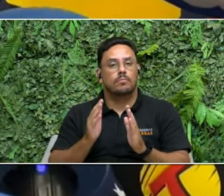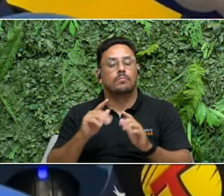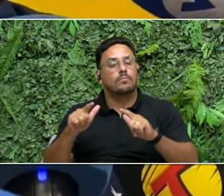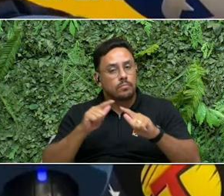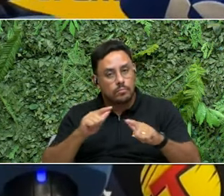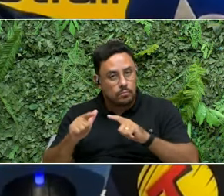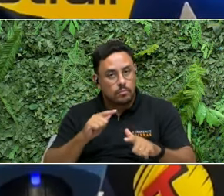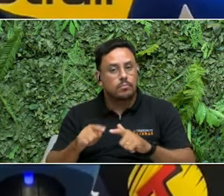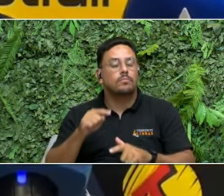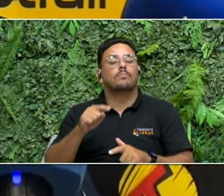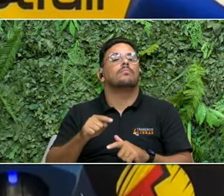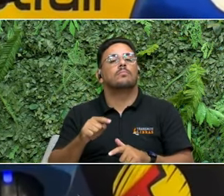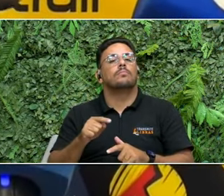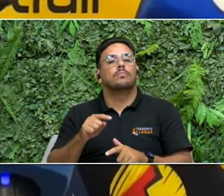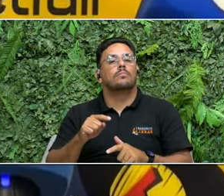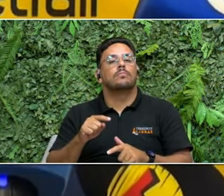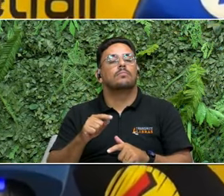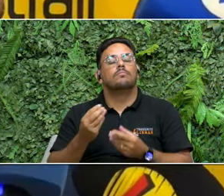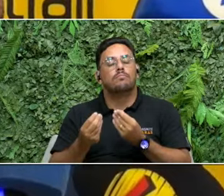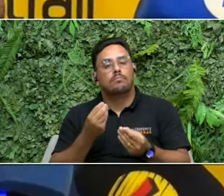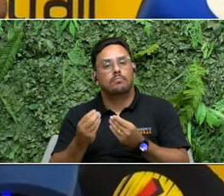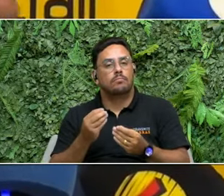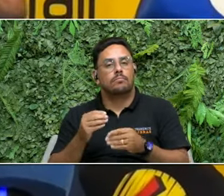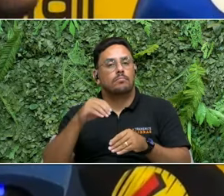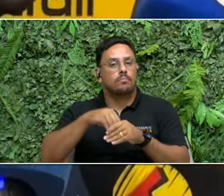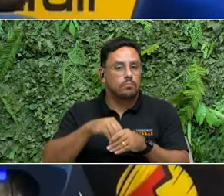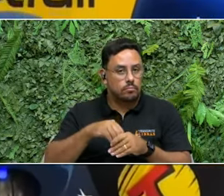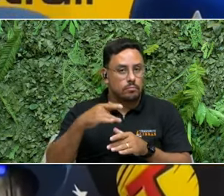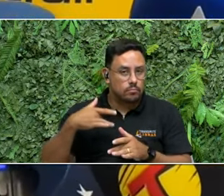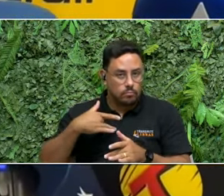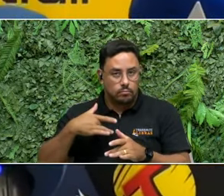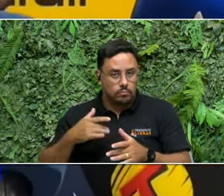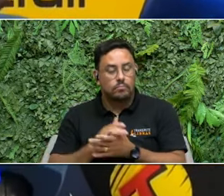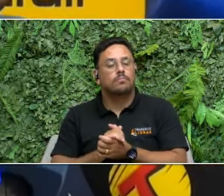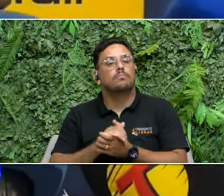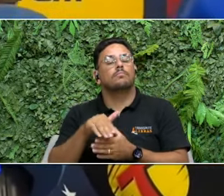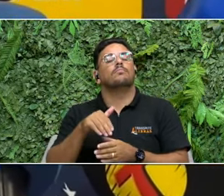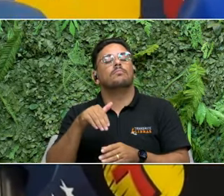opor con CR